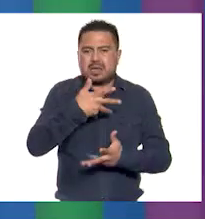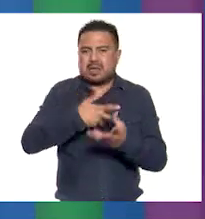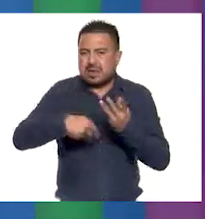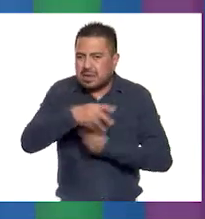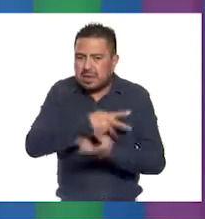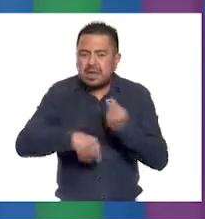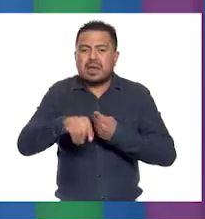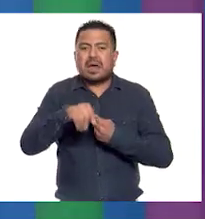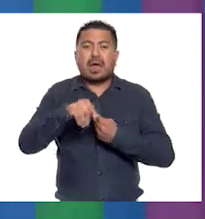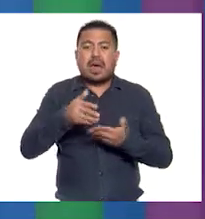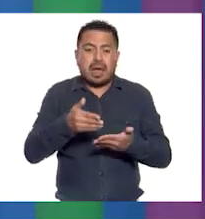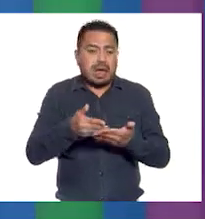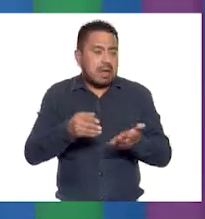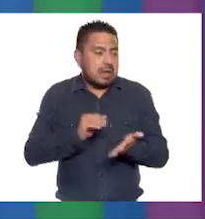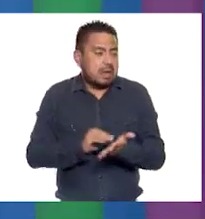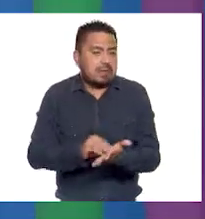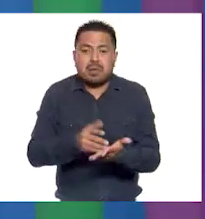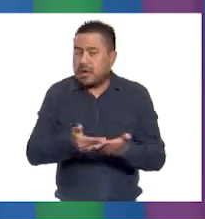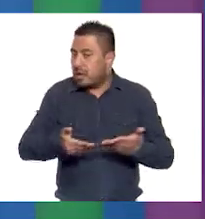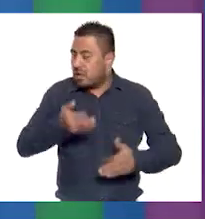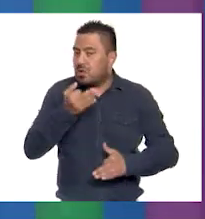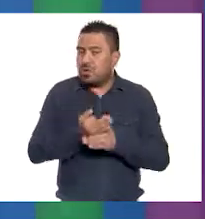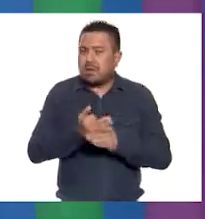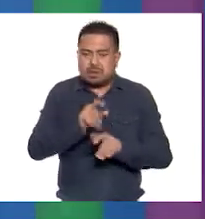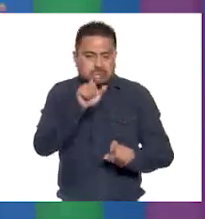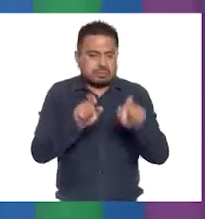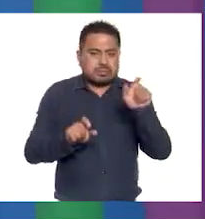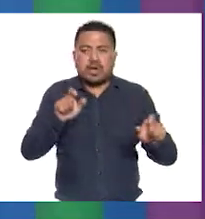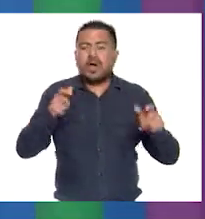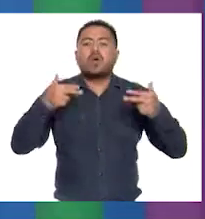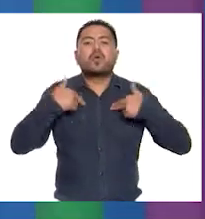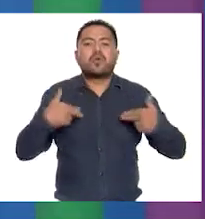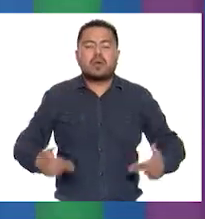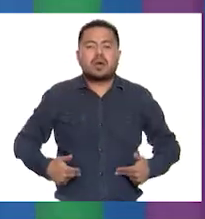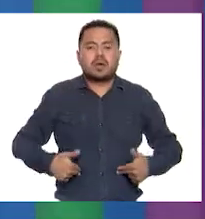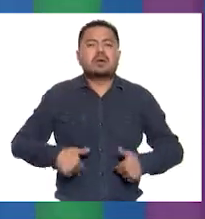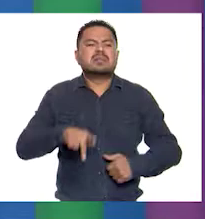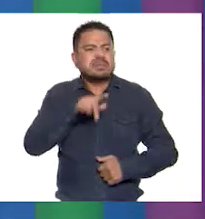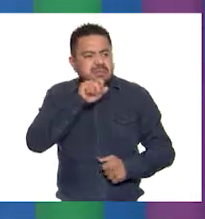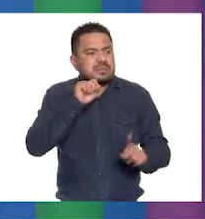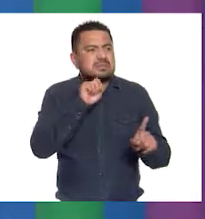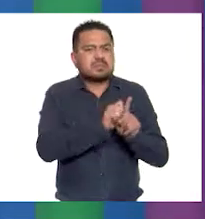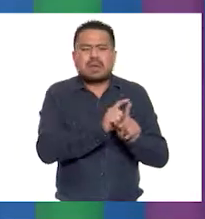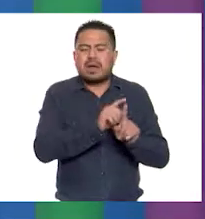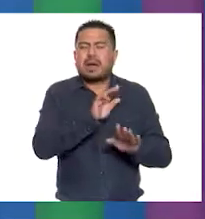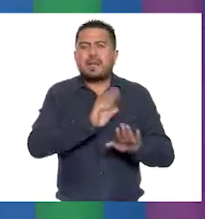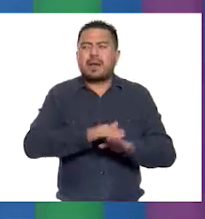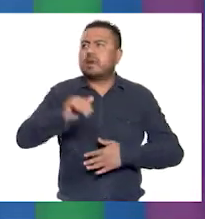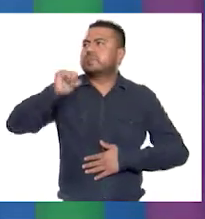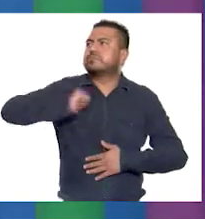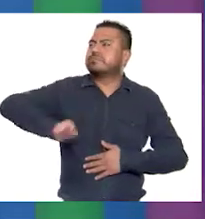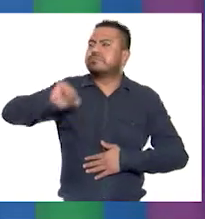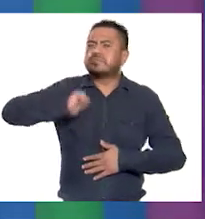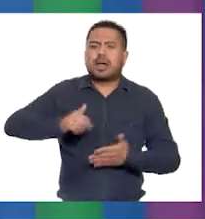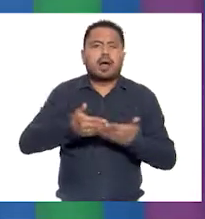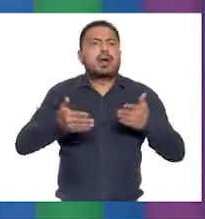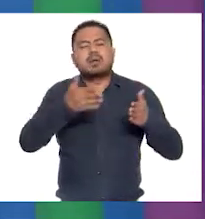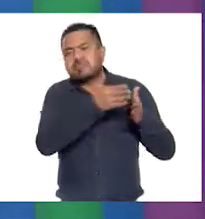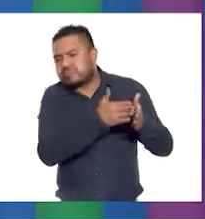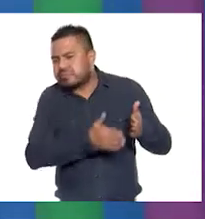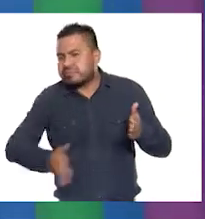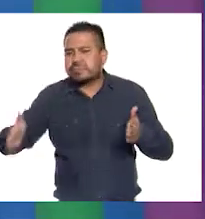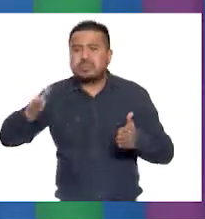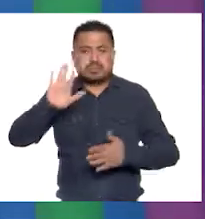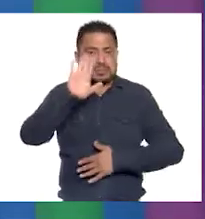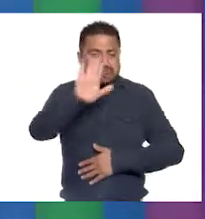económica, que aún hoy en día caracteriza a la humanidad, es sin duda fruto del pasado y del tiempo.